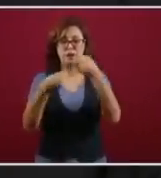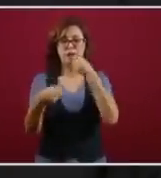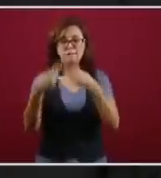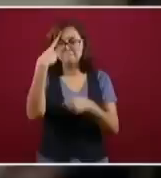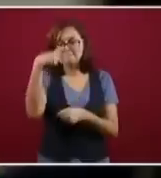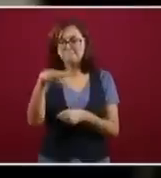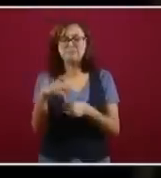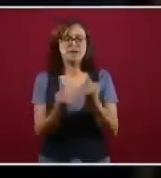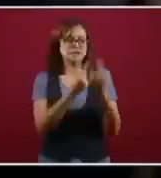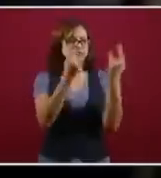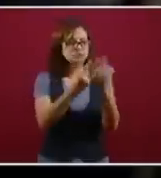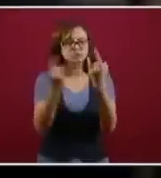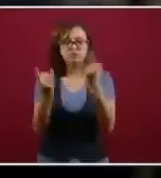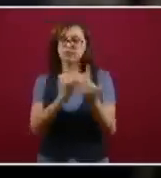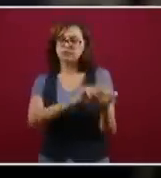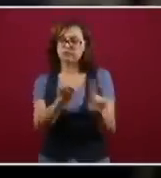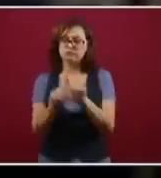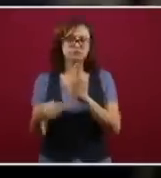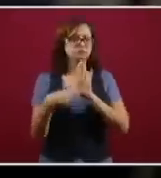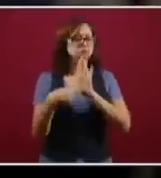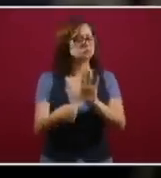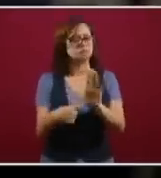conocer varios casos en donde se ha cometido